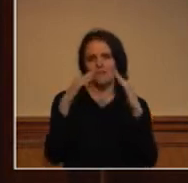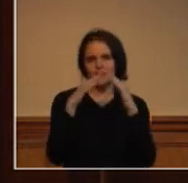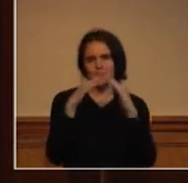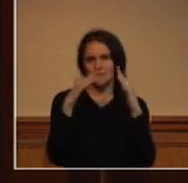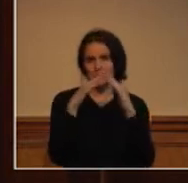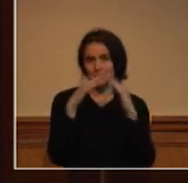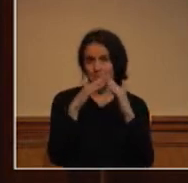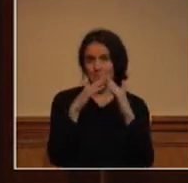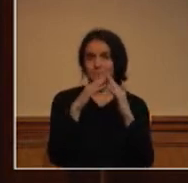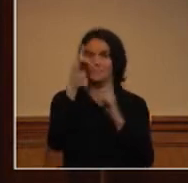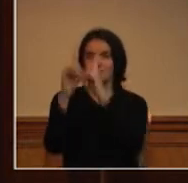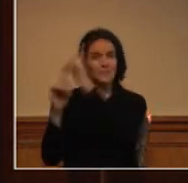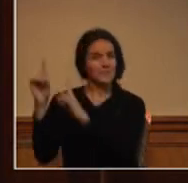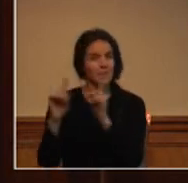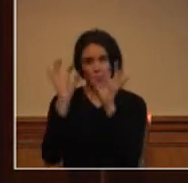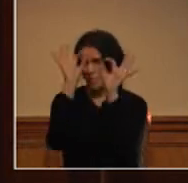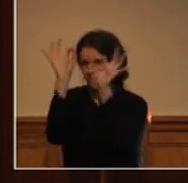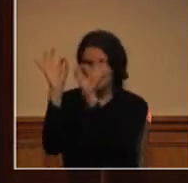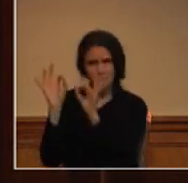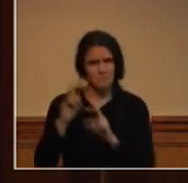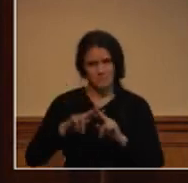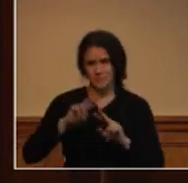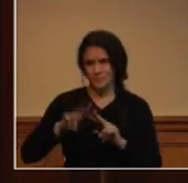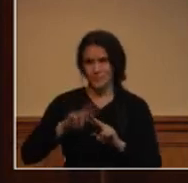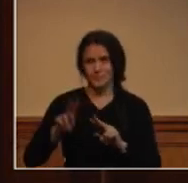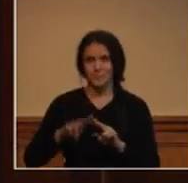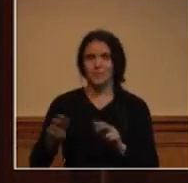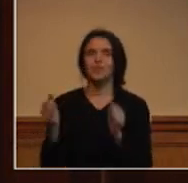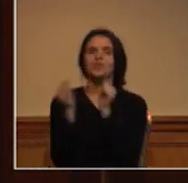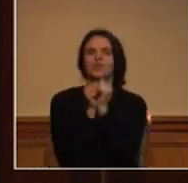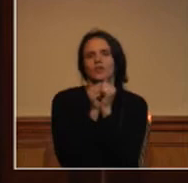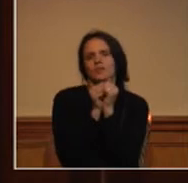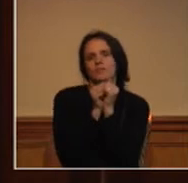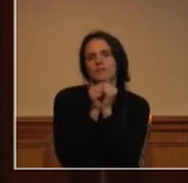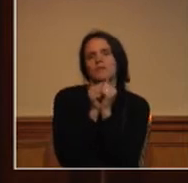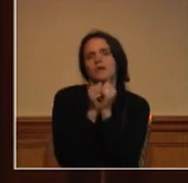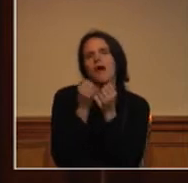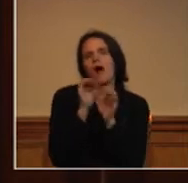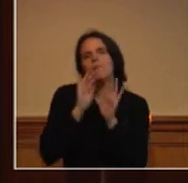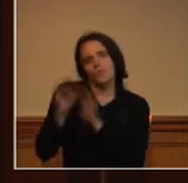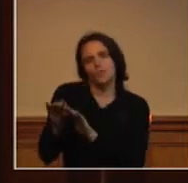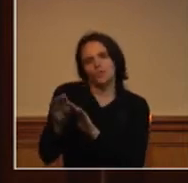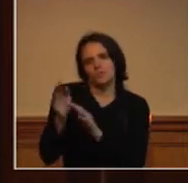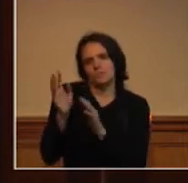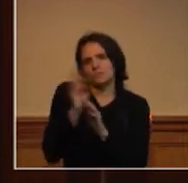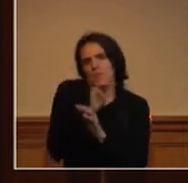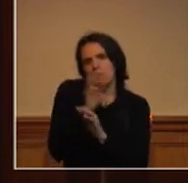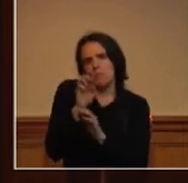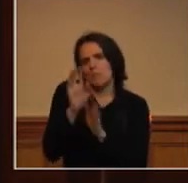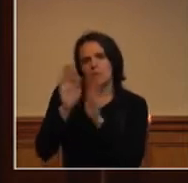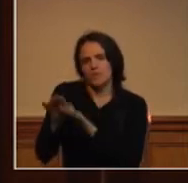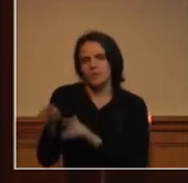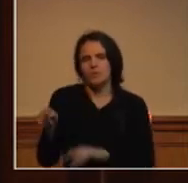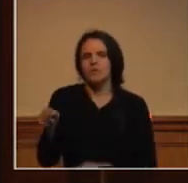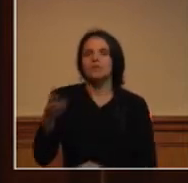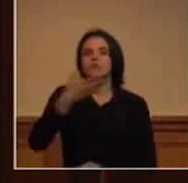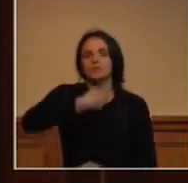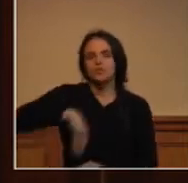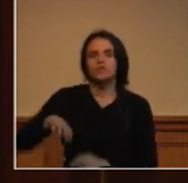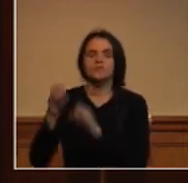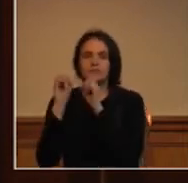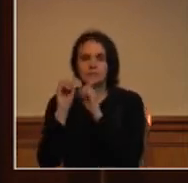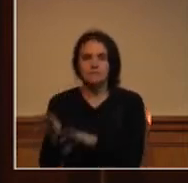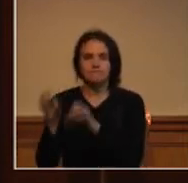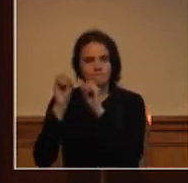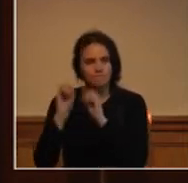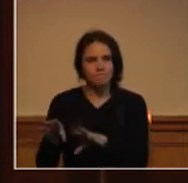hechos para cada uno de ellos, con un mediador que nosotros estábamos entrenando, que nosotros estábamos formando sin que